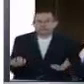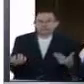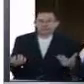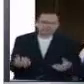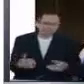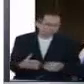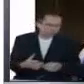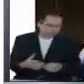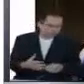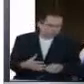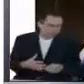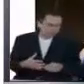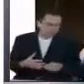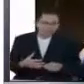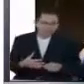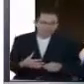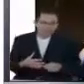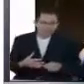Esta liberación